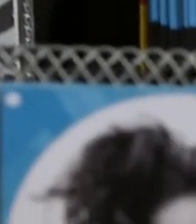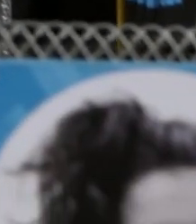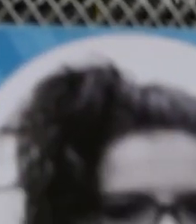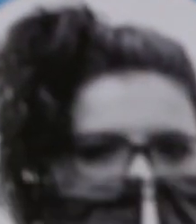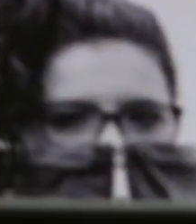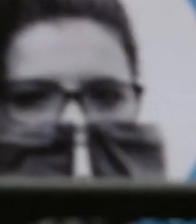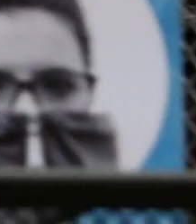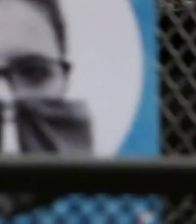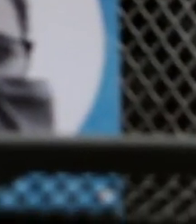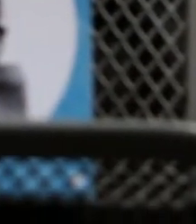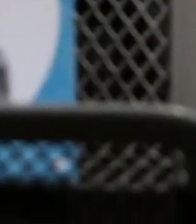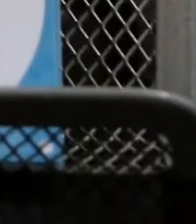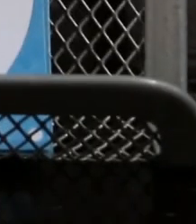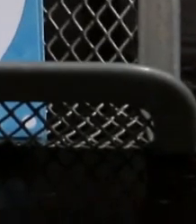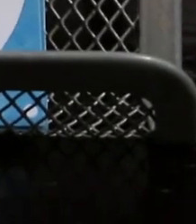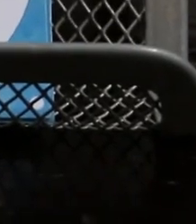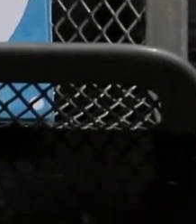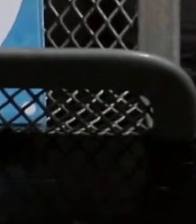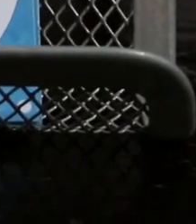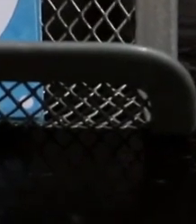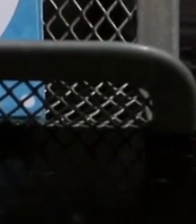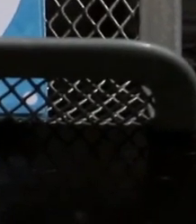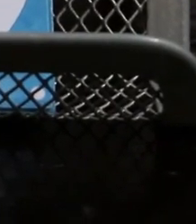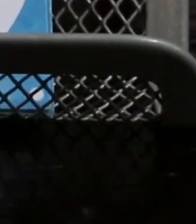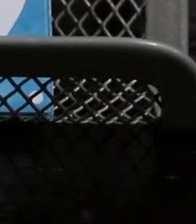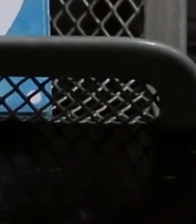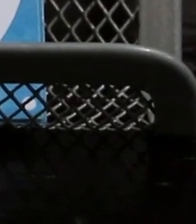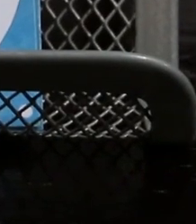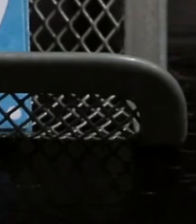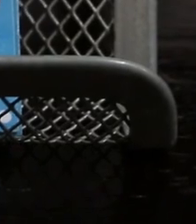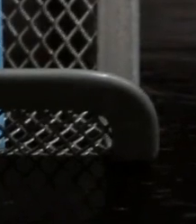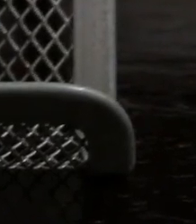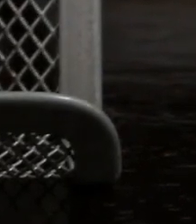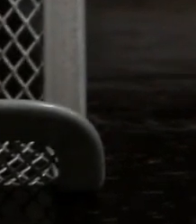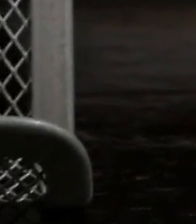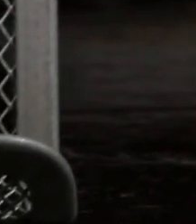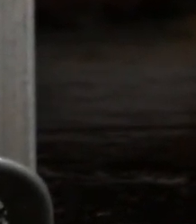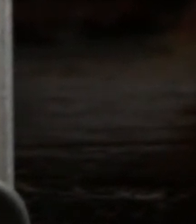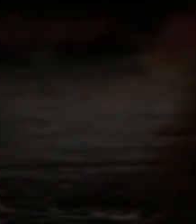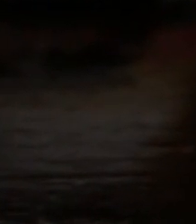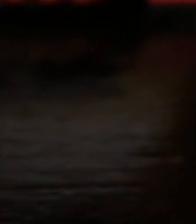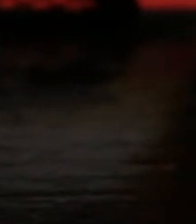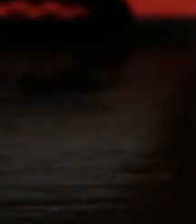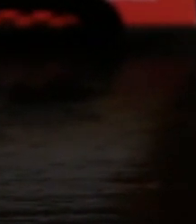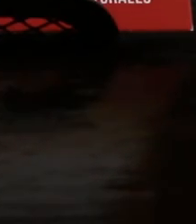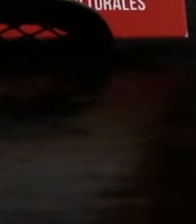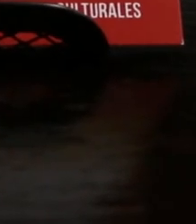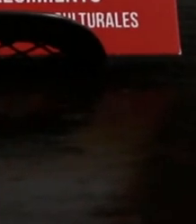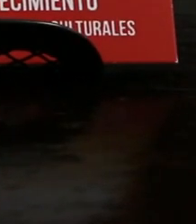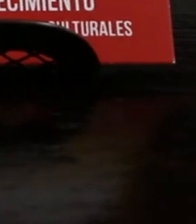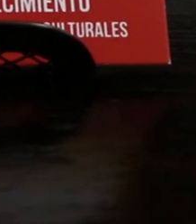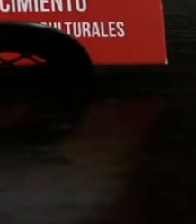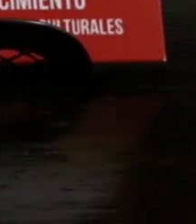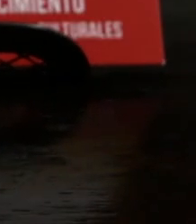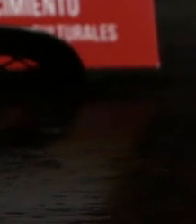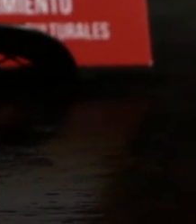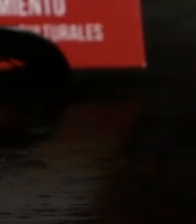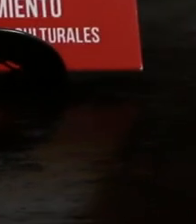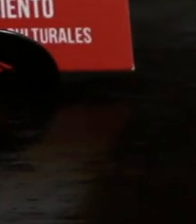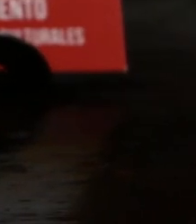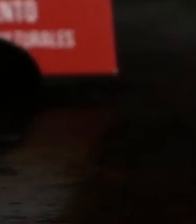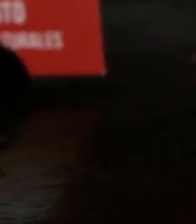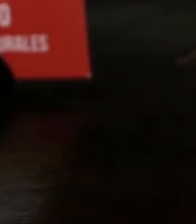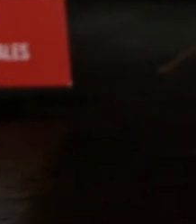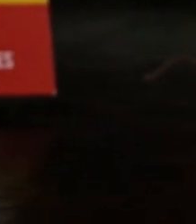visibilizar las cosas, dónde vivimos, cómo vivimos, ¿verdad? Y todas también tienen mucho enfoque de género, de equidad de género.